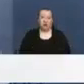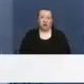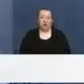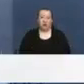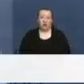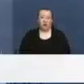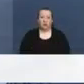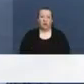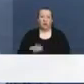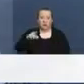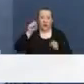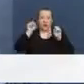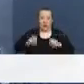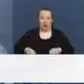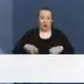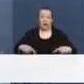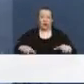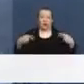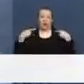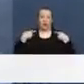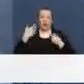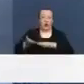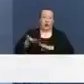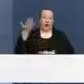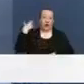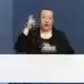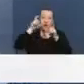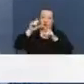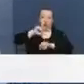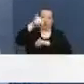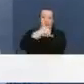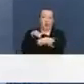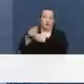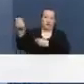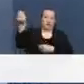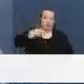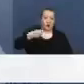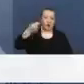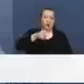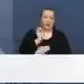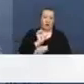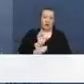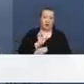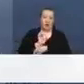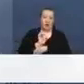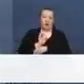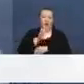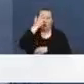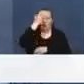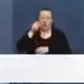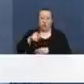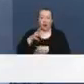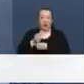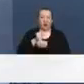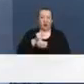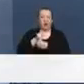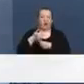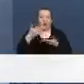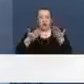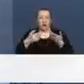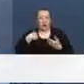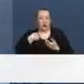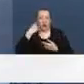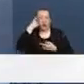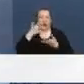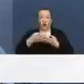sobrevivir fueron las remesas nuestros migrantes lo único que logró el plan es que me indigna pero permiso en cosas muy sensible